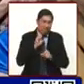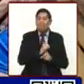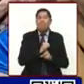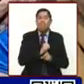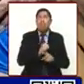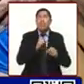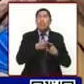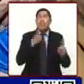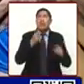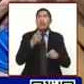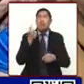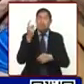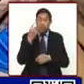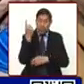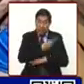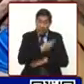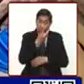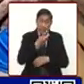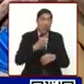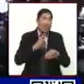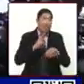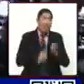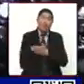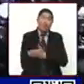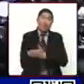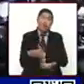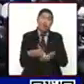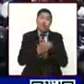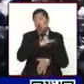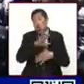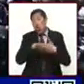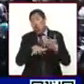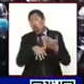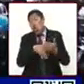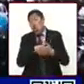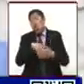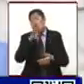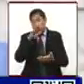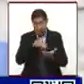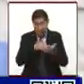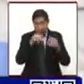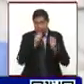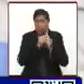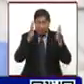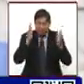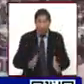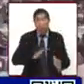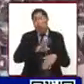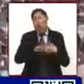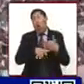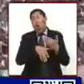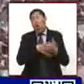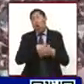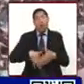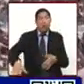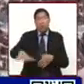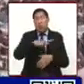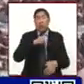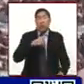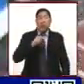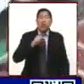Desde el día 2, desde las 6 de la mañana vamos a tomar completamente todo lo que son los 4.000 compañeros, todo lo que es la población de la